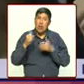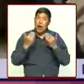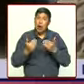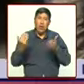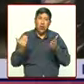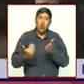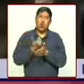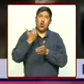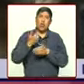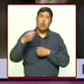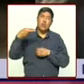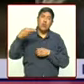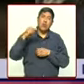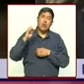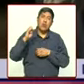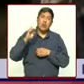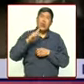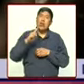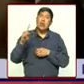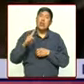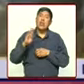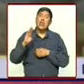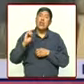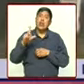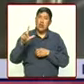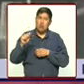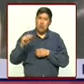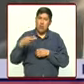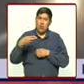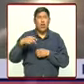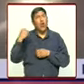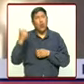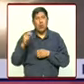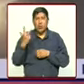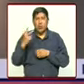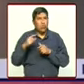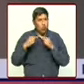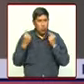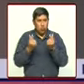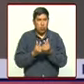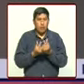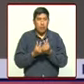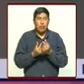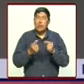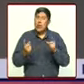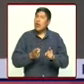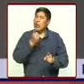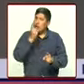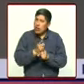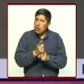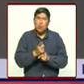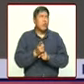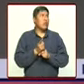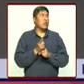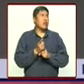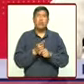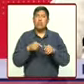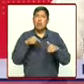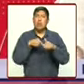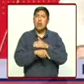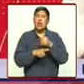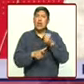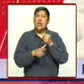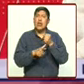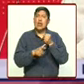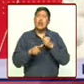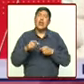frente con Hezbollah y con otros lugares también. Justamente lo que ha ocurrido con el asesinato del líder